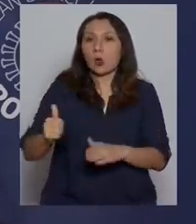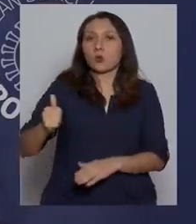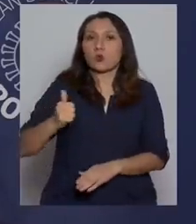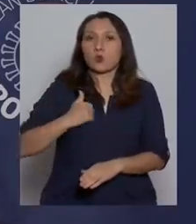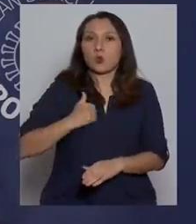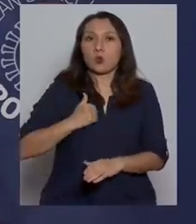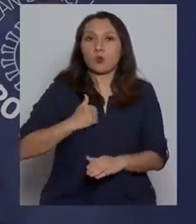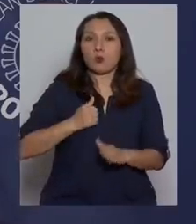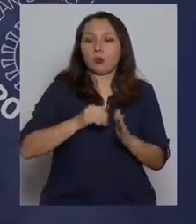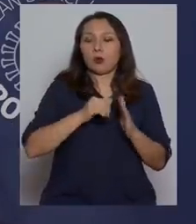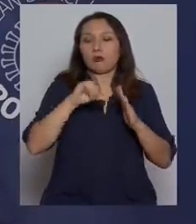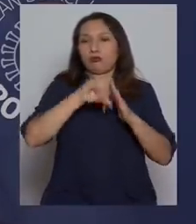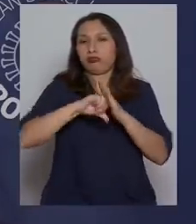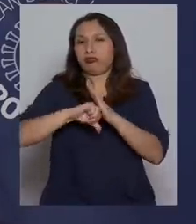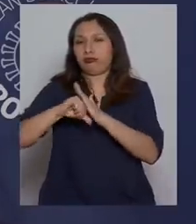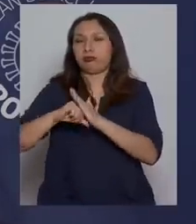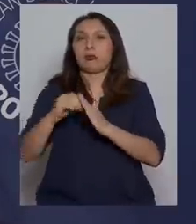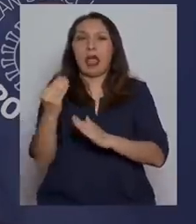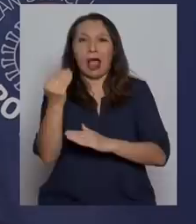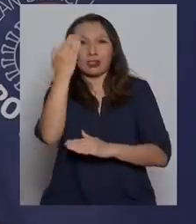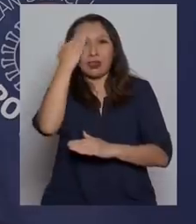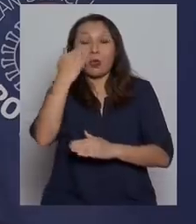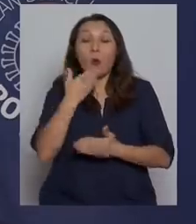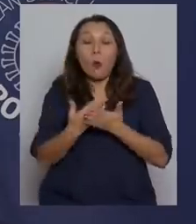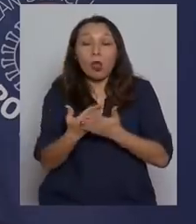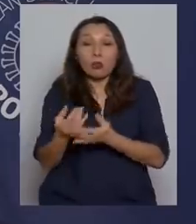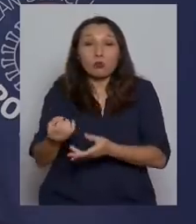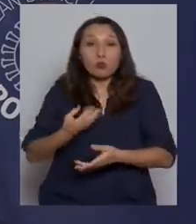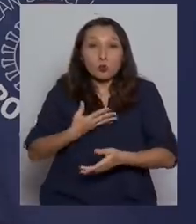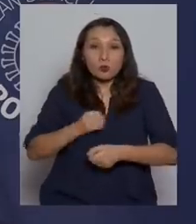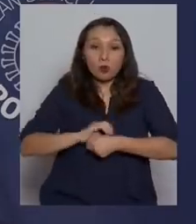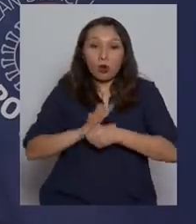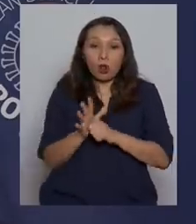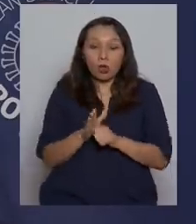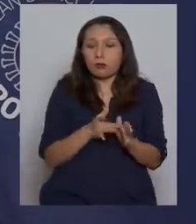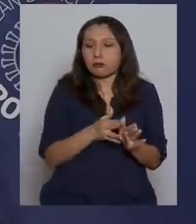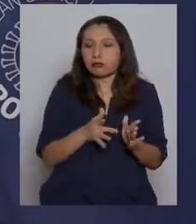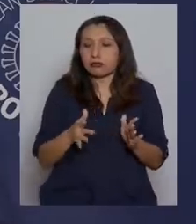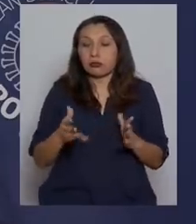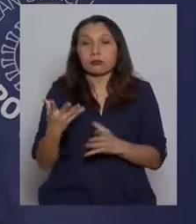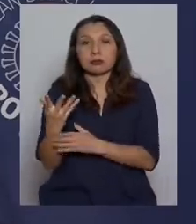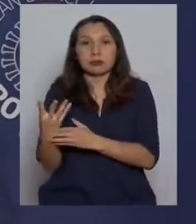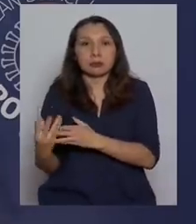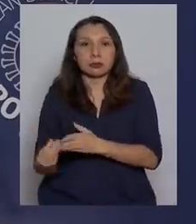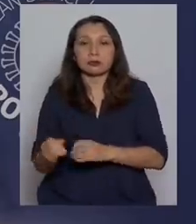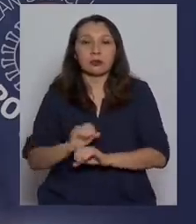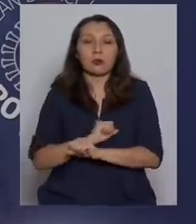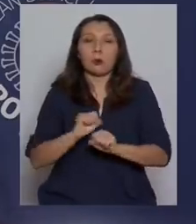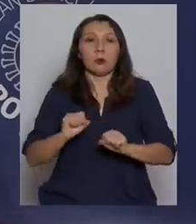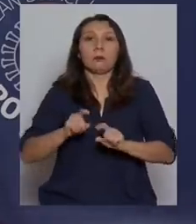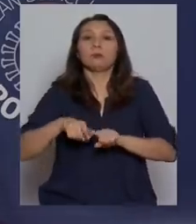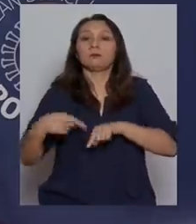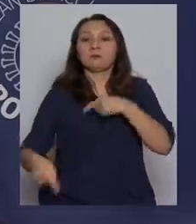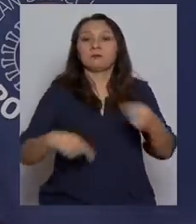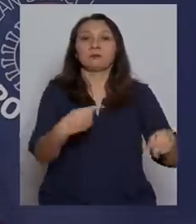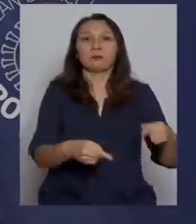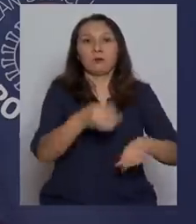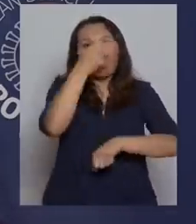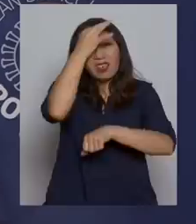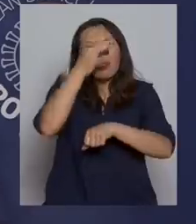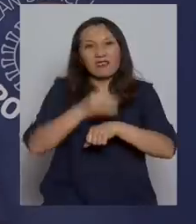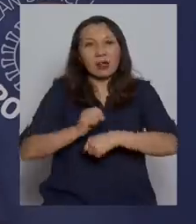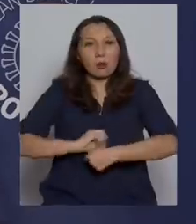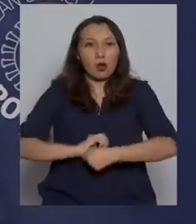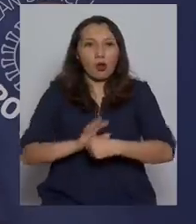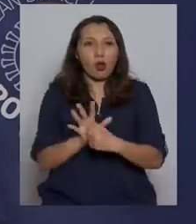cumplieron los 14 días desde que se contagiaron y por lo tanto ya no son capaces de transmitir